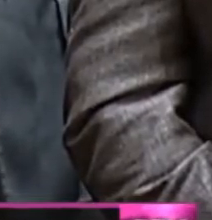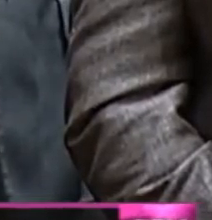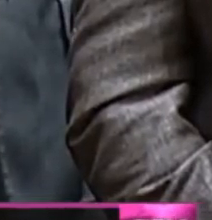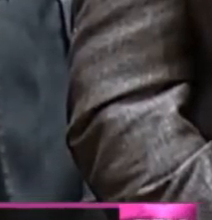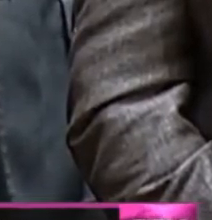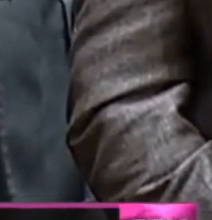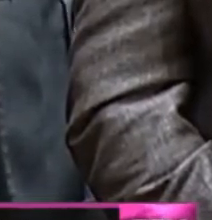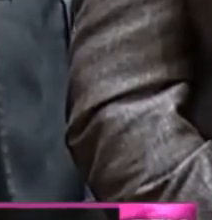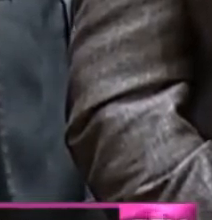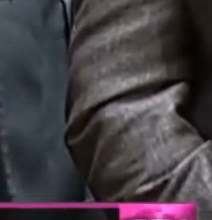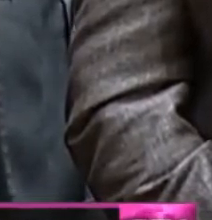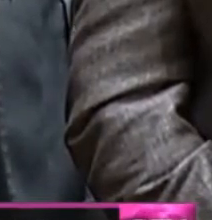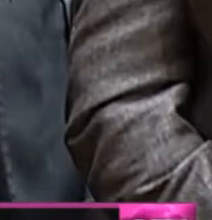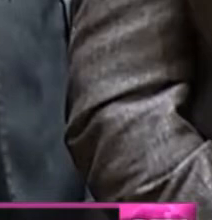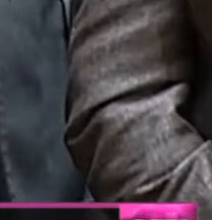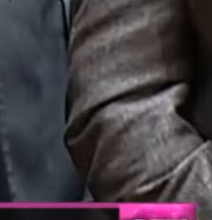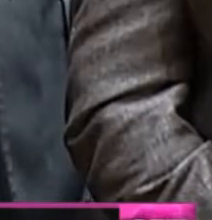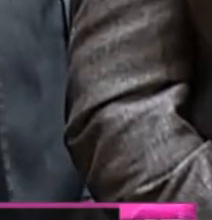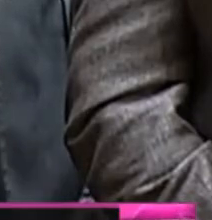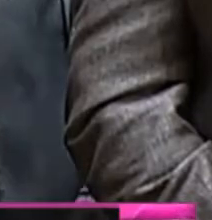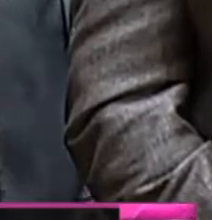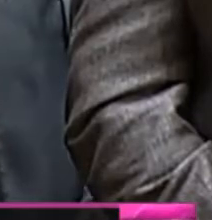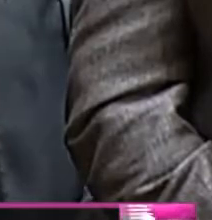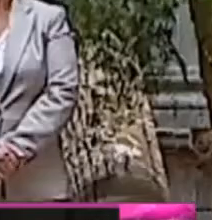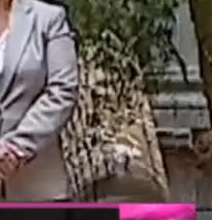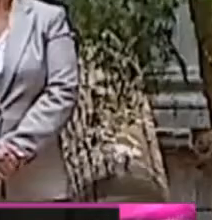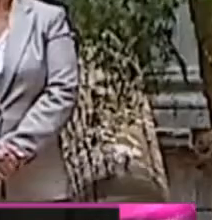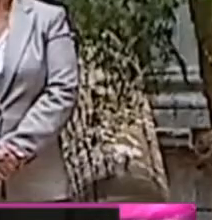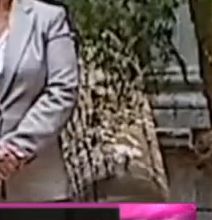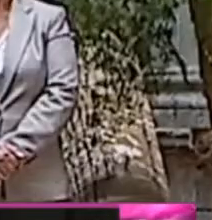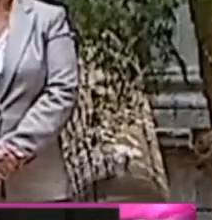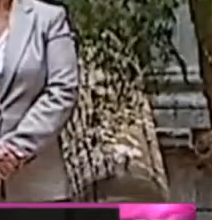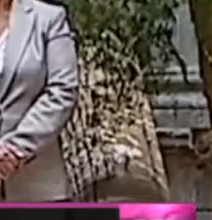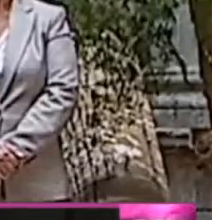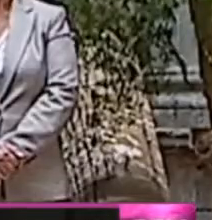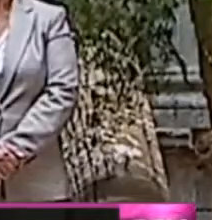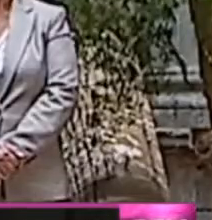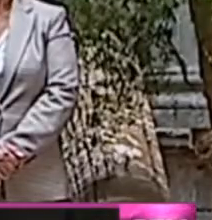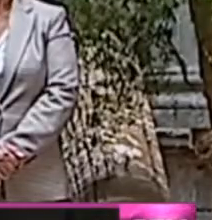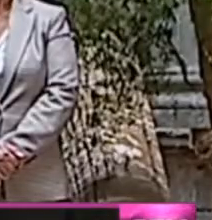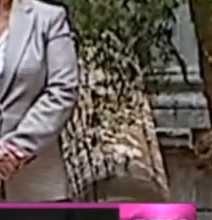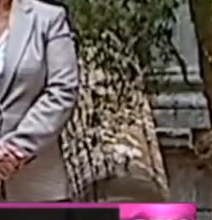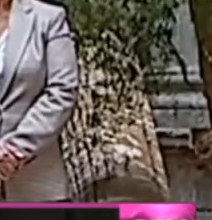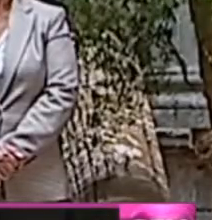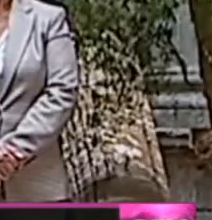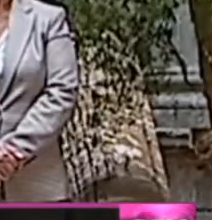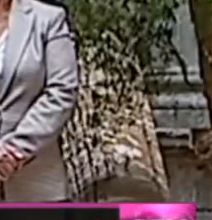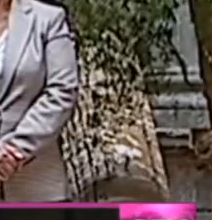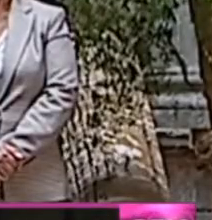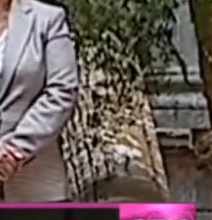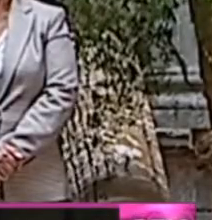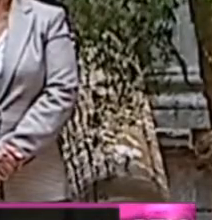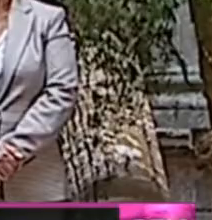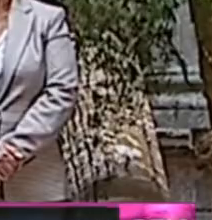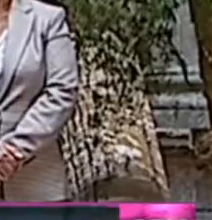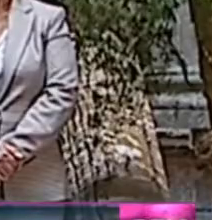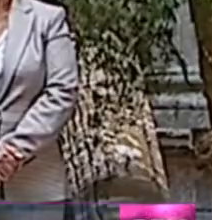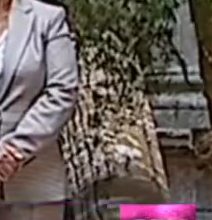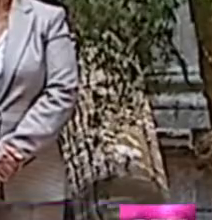que cargos cascunata que suyo cumanta ñopas mapana que cunata gaña saga de españa cachanco ajinata zexi chispa carga.